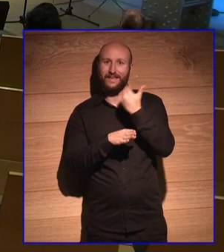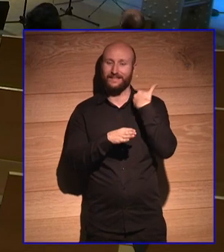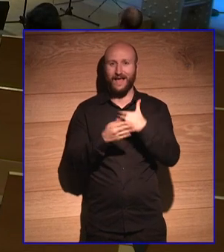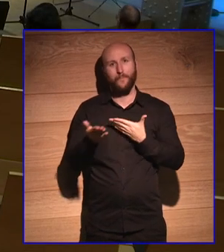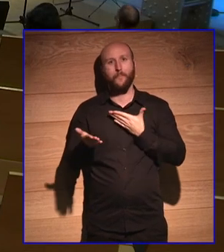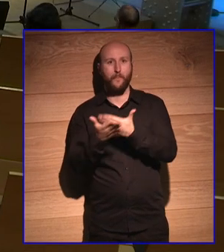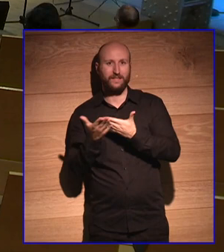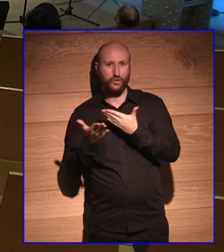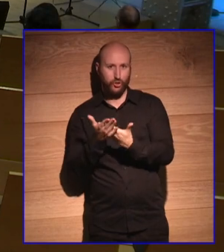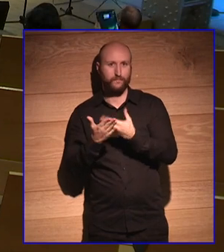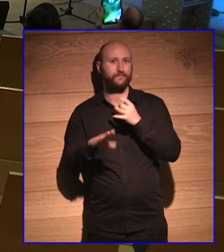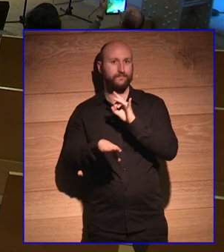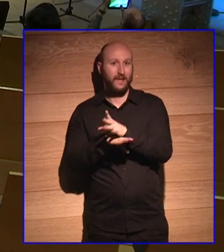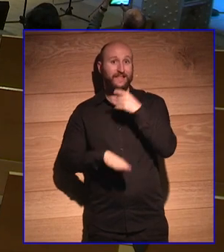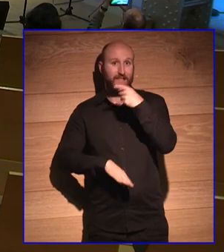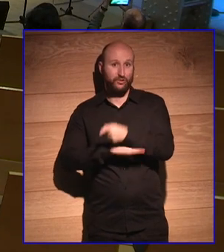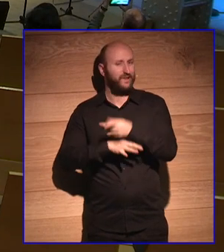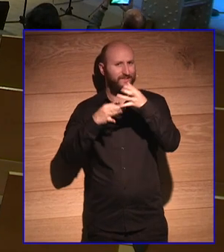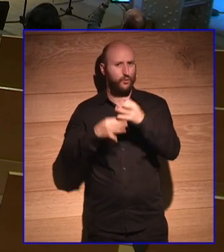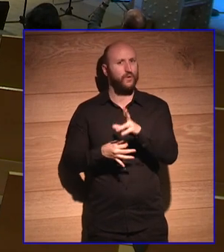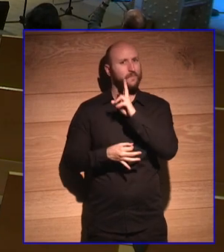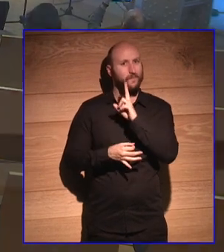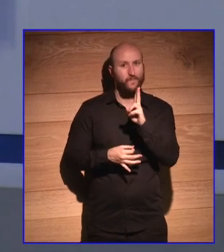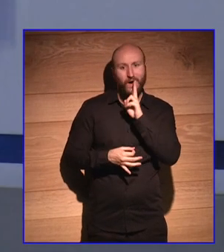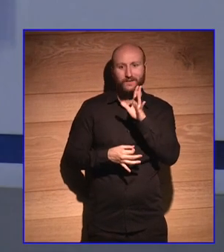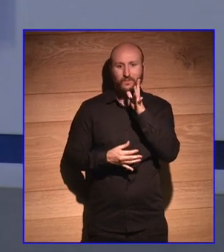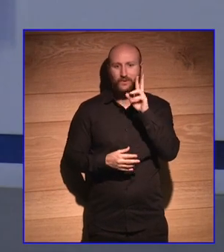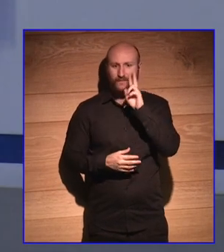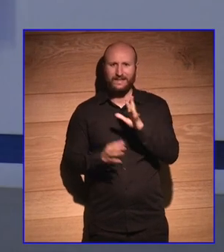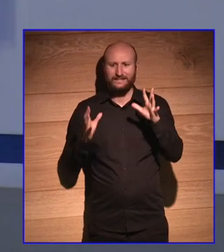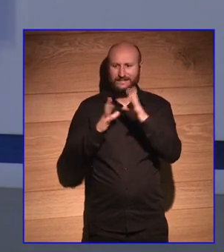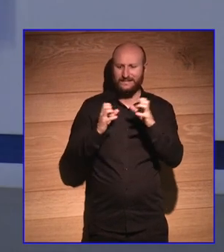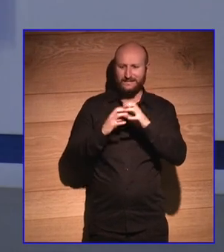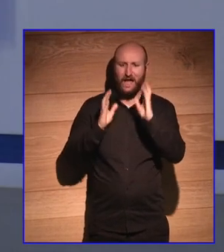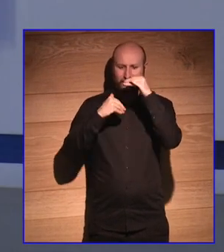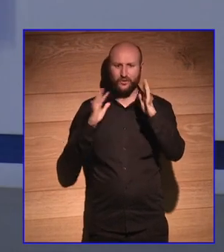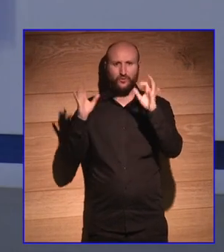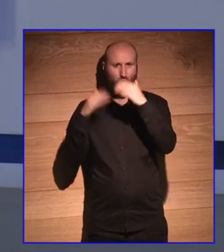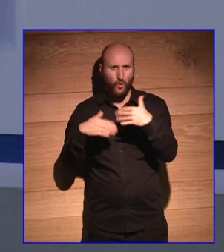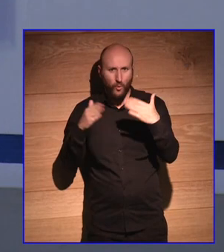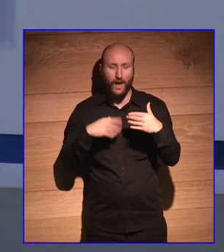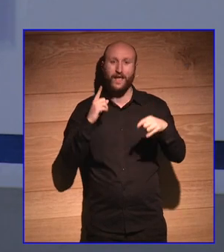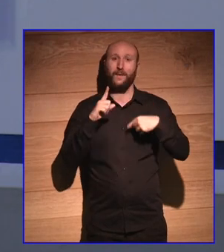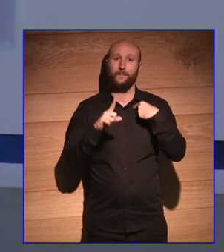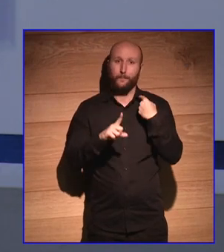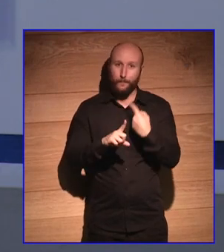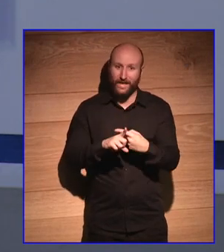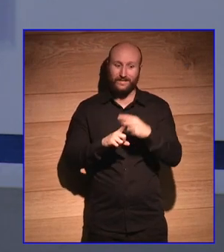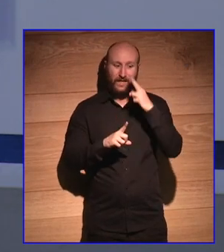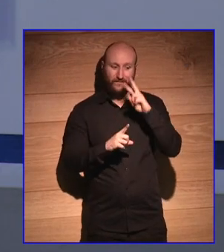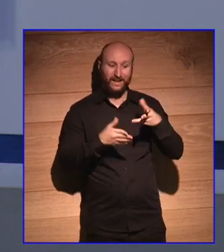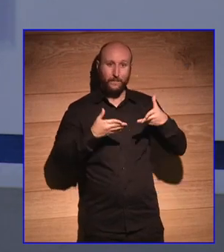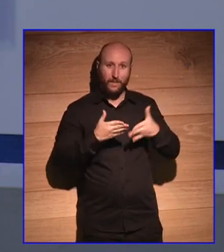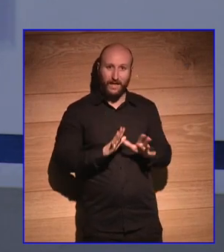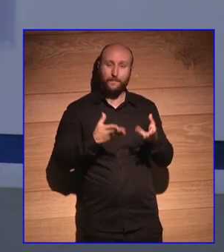peticiones por lo que presumiblemente la madre ante la desesperación por no ser atendidas y ante la inmoralidad que suponía ver a su hija